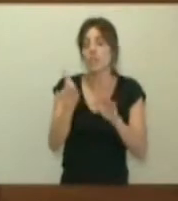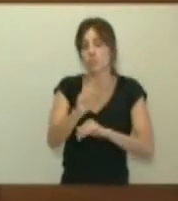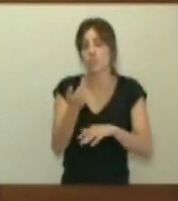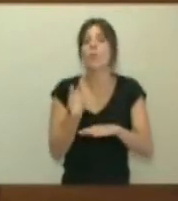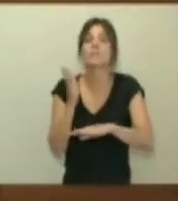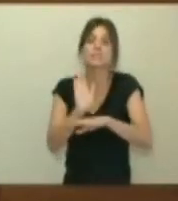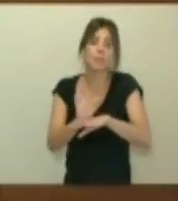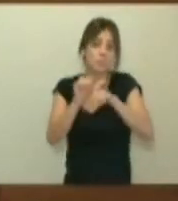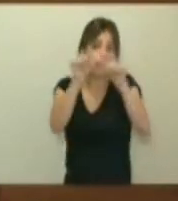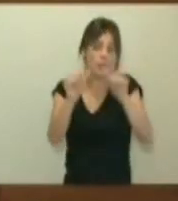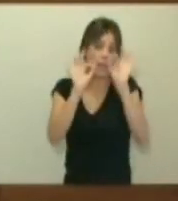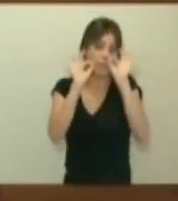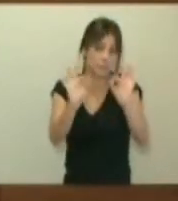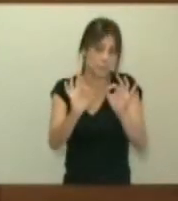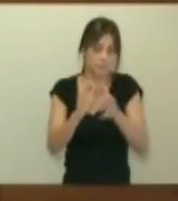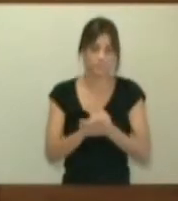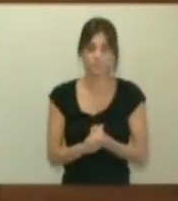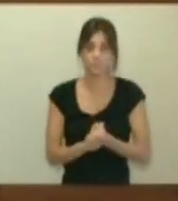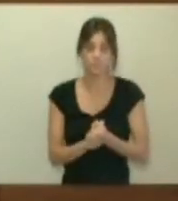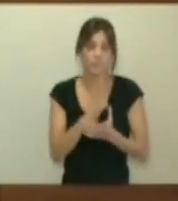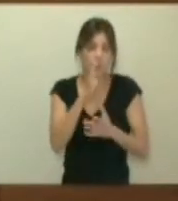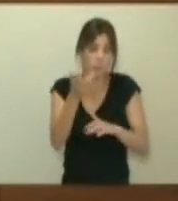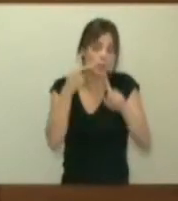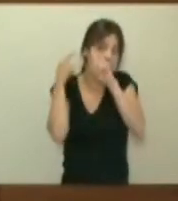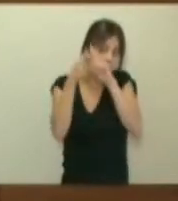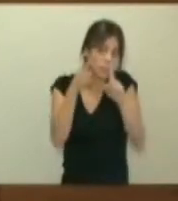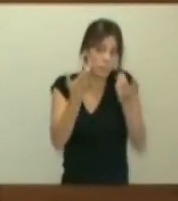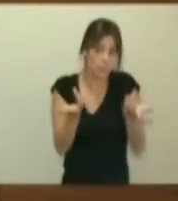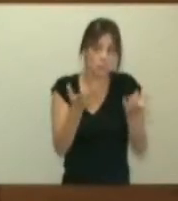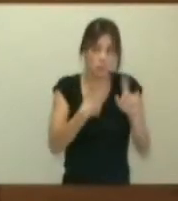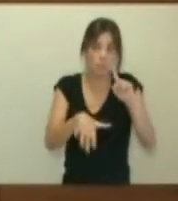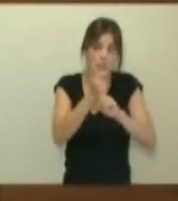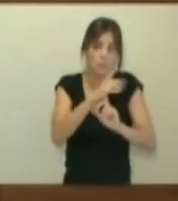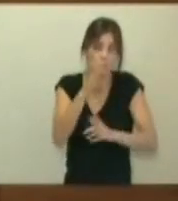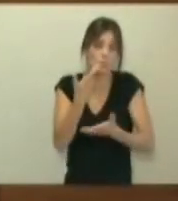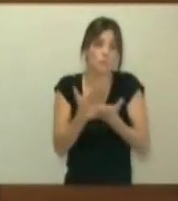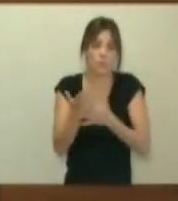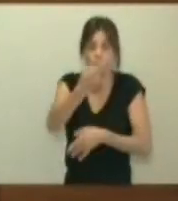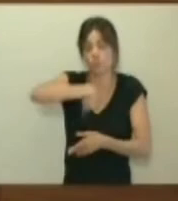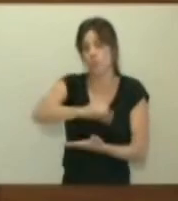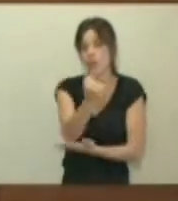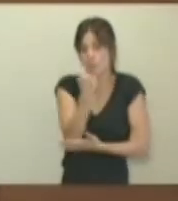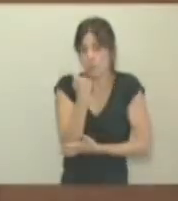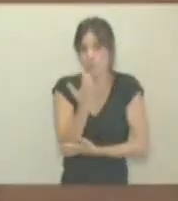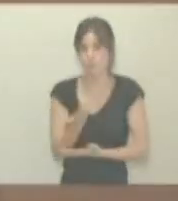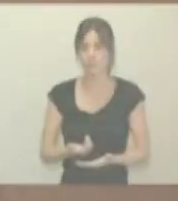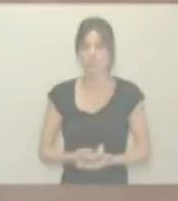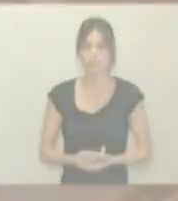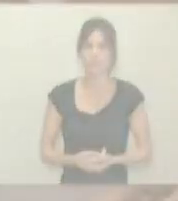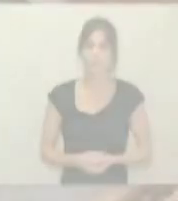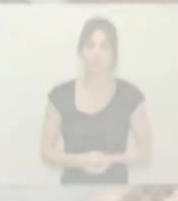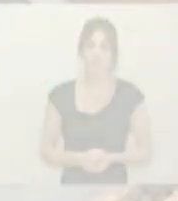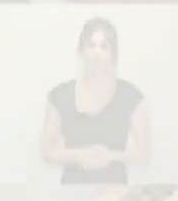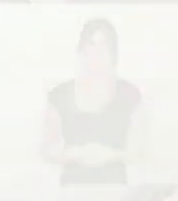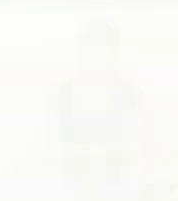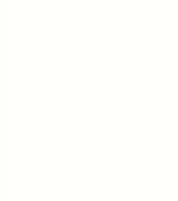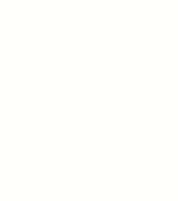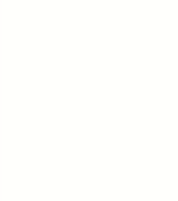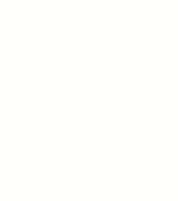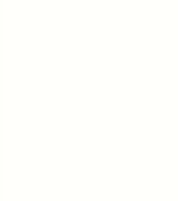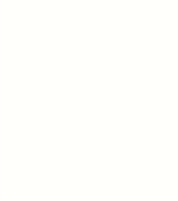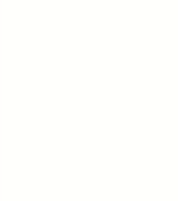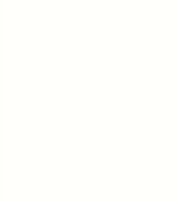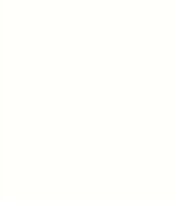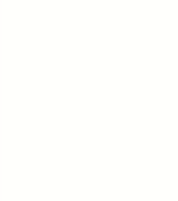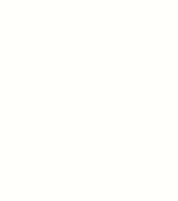de alcanzar esos objetivos en los que les pido su apoyo para esta iniciativa. Gracias, señor.